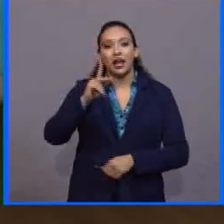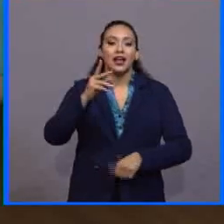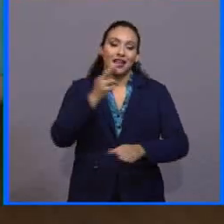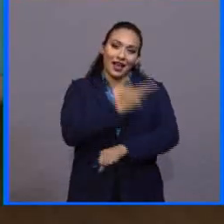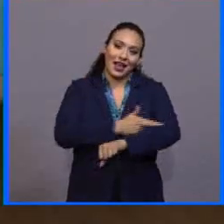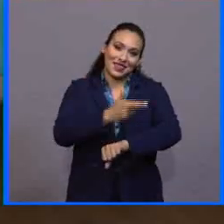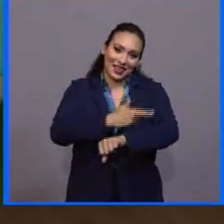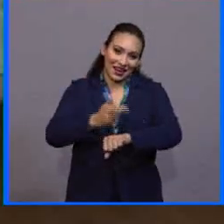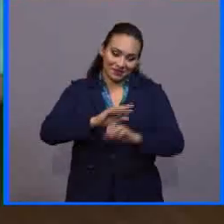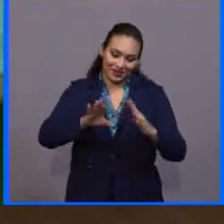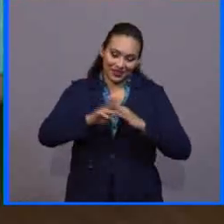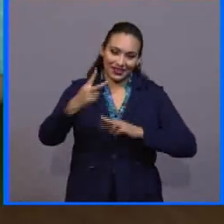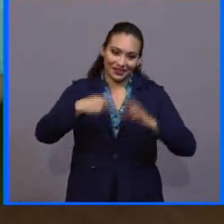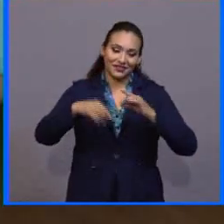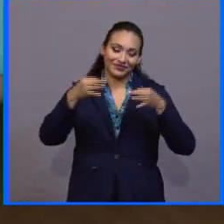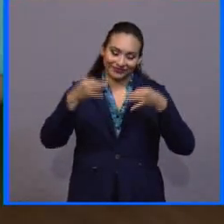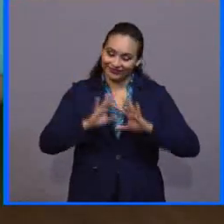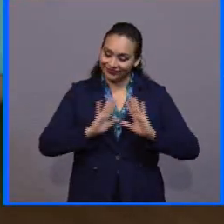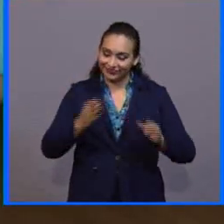migratoria.